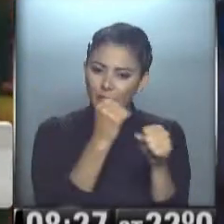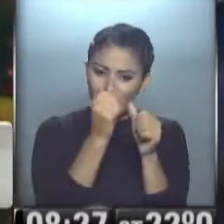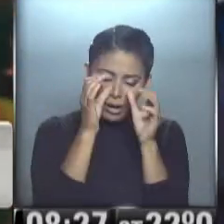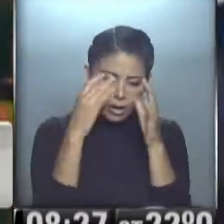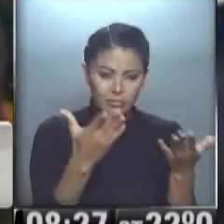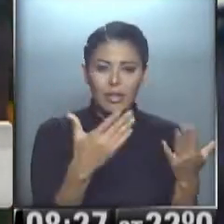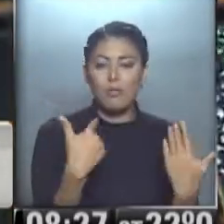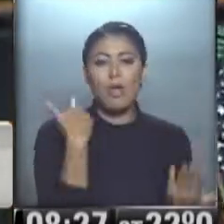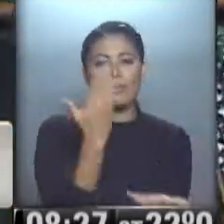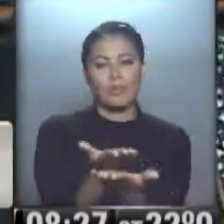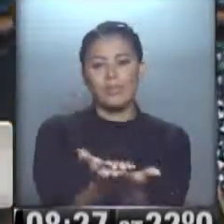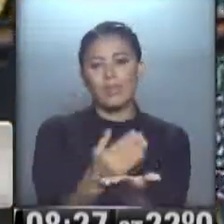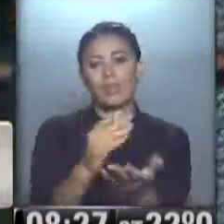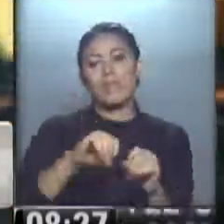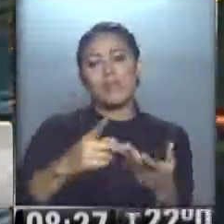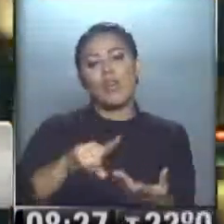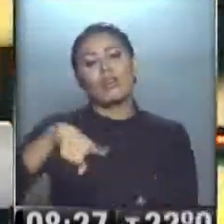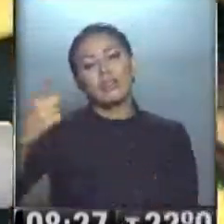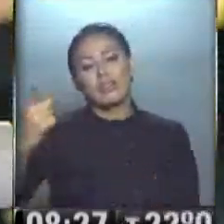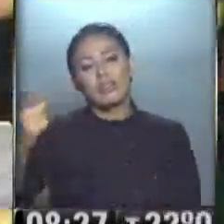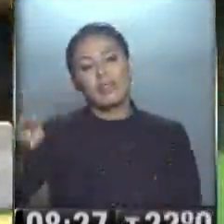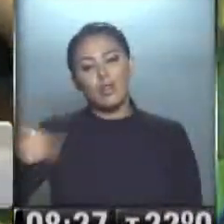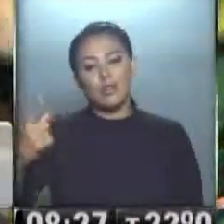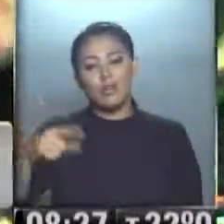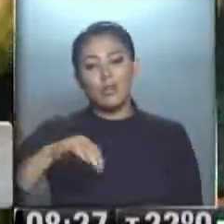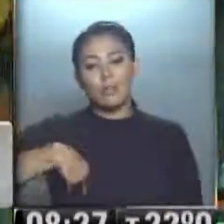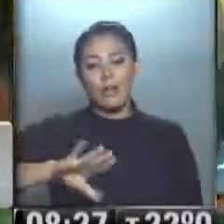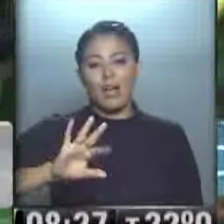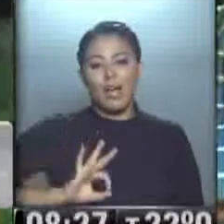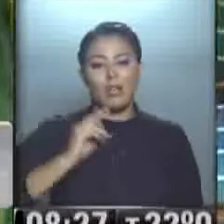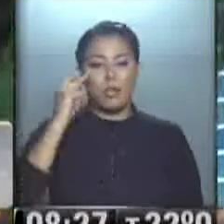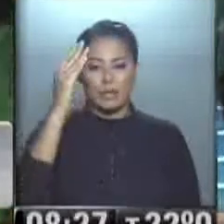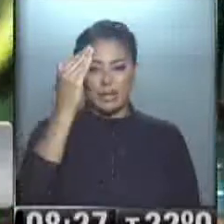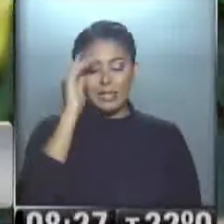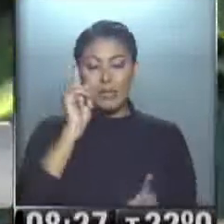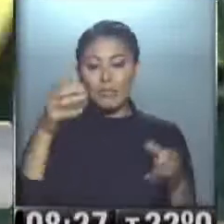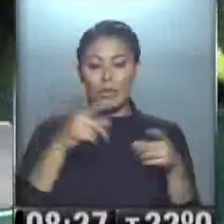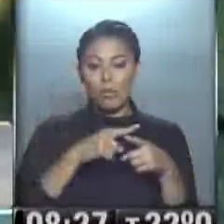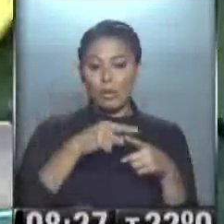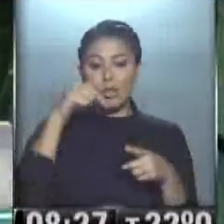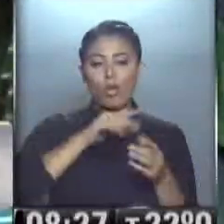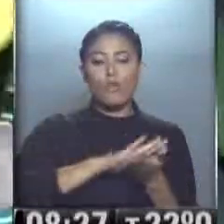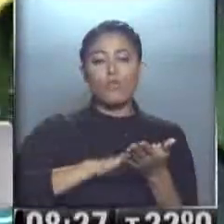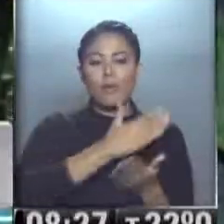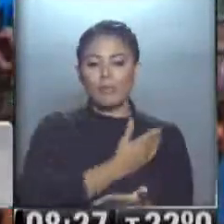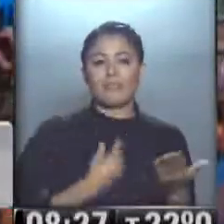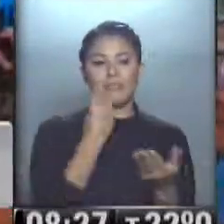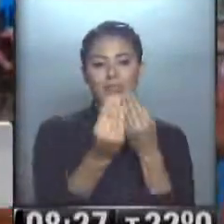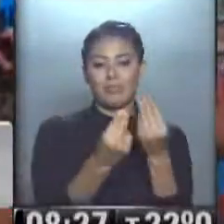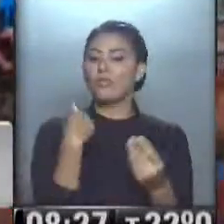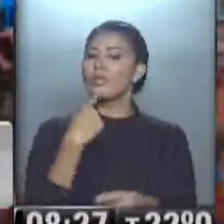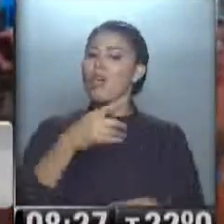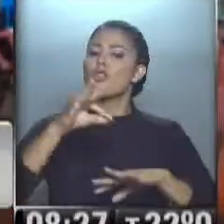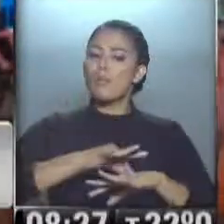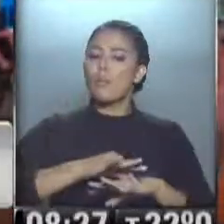gente para tener una propuesta superadora para el año 2015. Y también desde este partido, que hoy tiene sus nuevas autoridades, ratificar nuestro compromiso